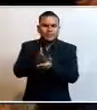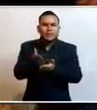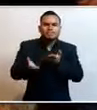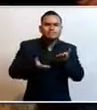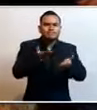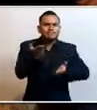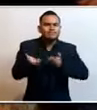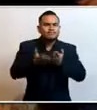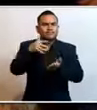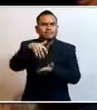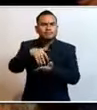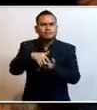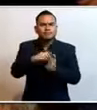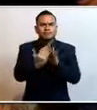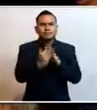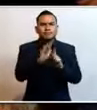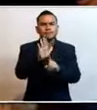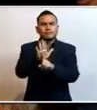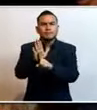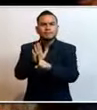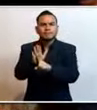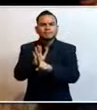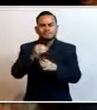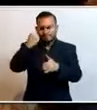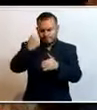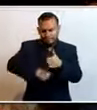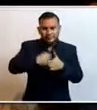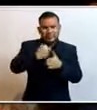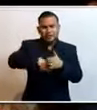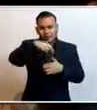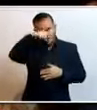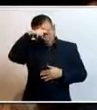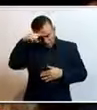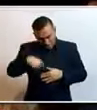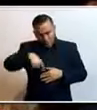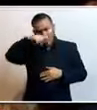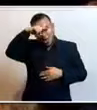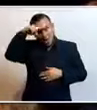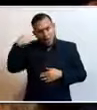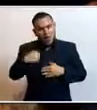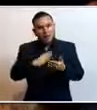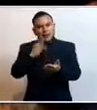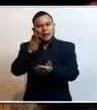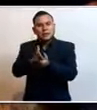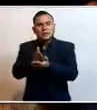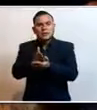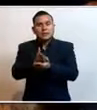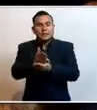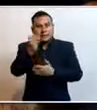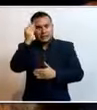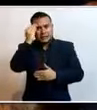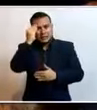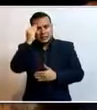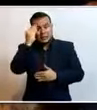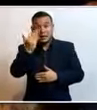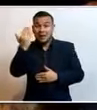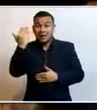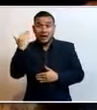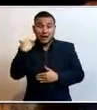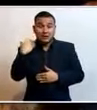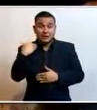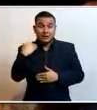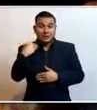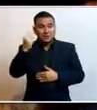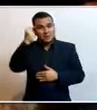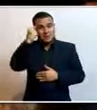ayudar más, poner más esfuerzo, más empeño. Nadie quería que nuestro primer año